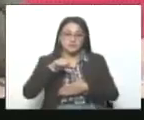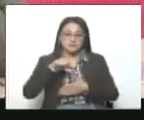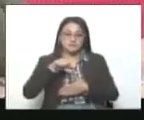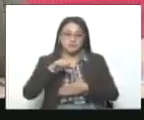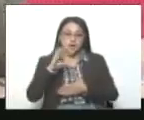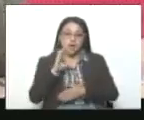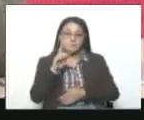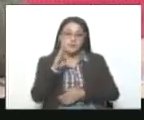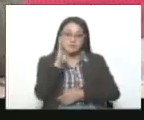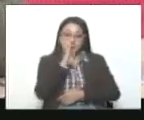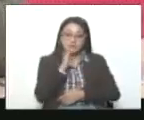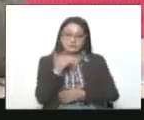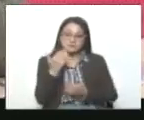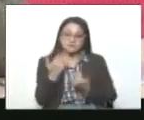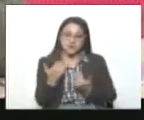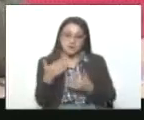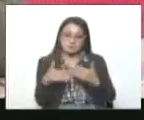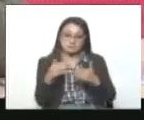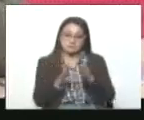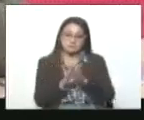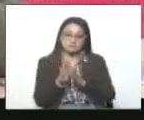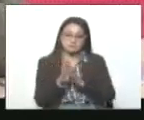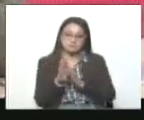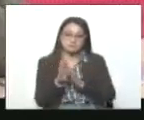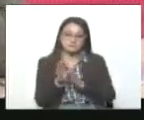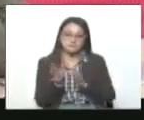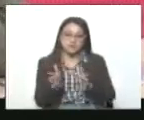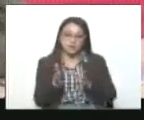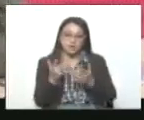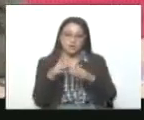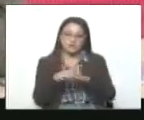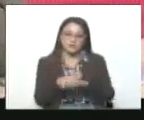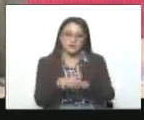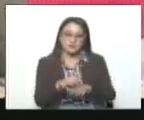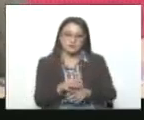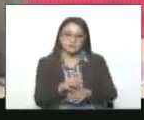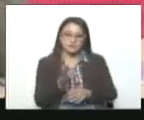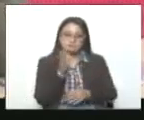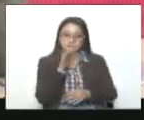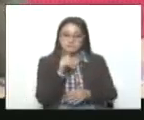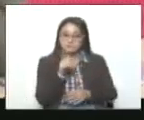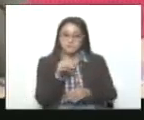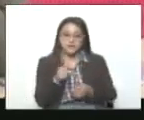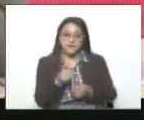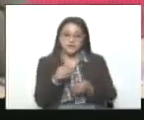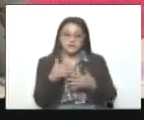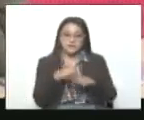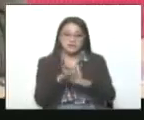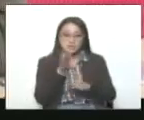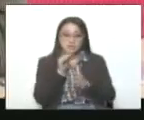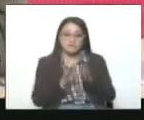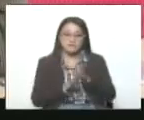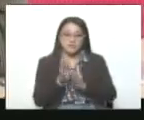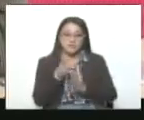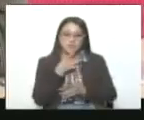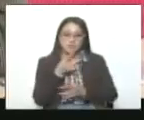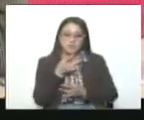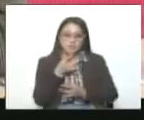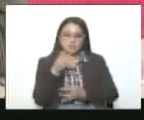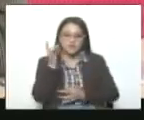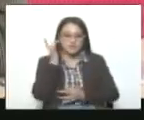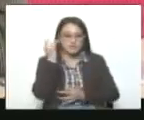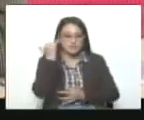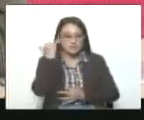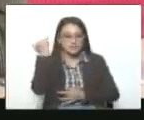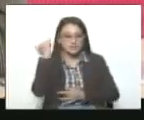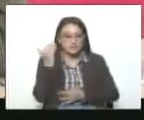Brasil, para ir avanzando en el logro de la integración. Sin integración no habrá desarrollo. Me gusta esa idea de José